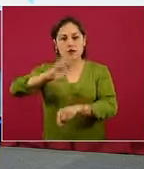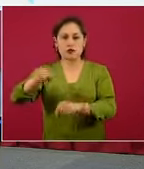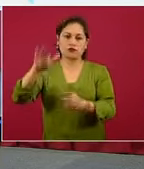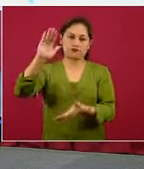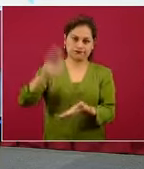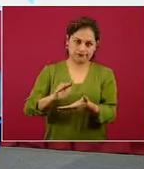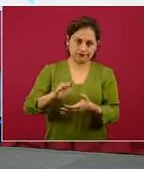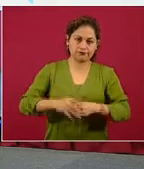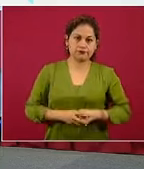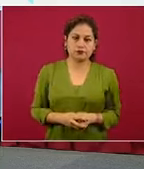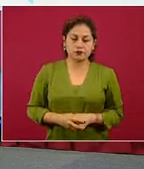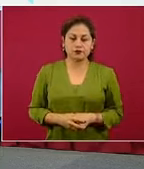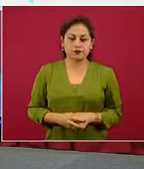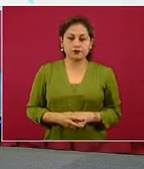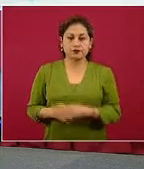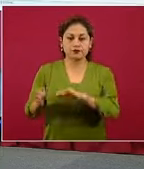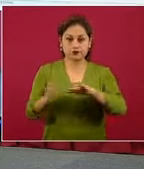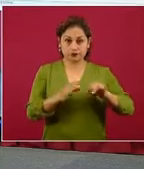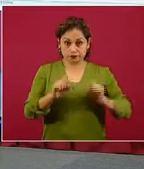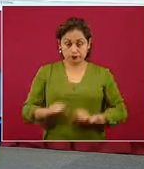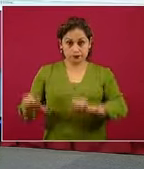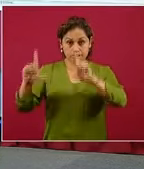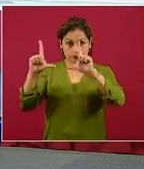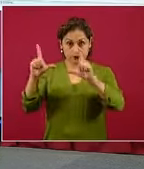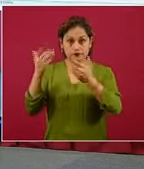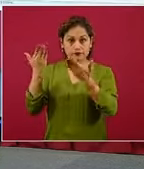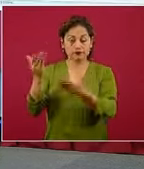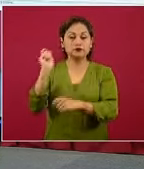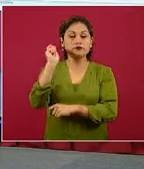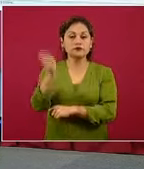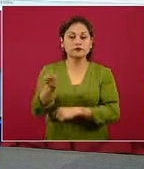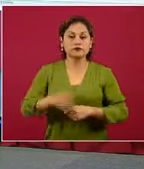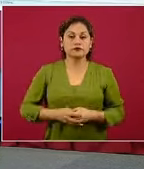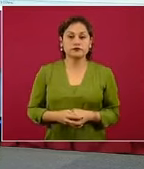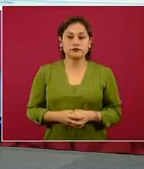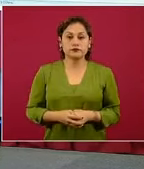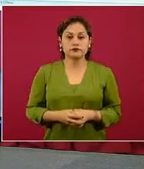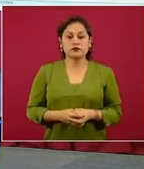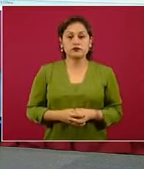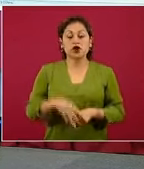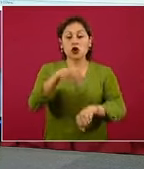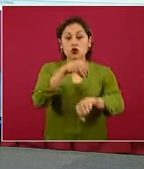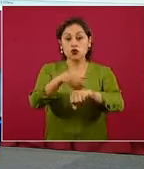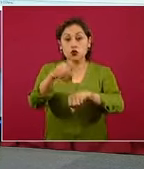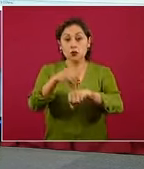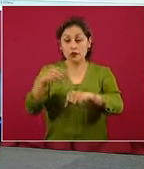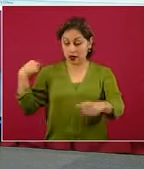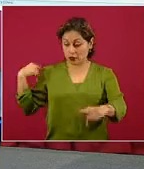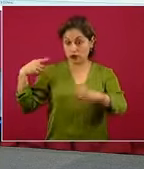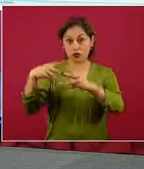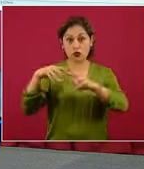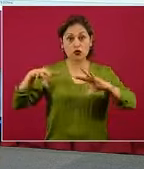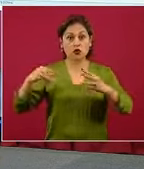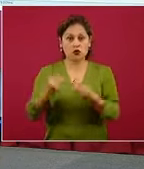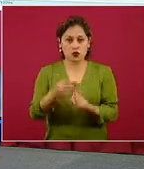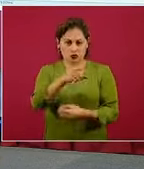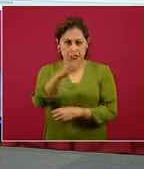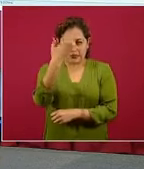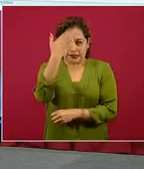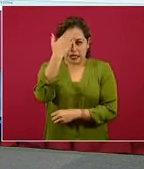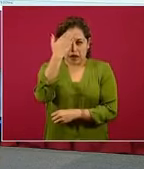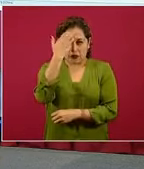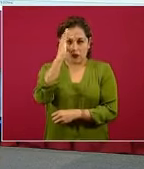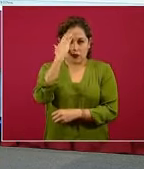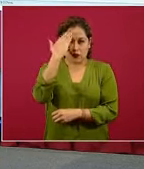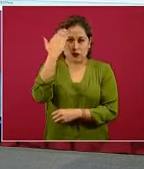Veamos la siguiente diapositiva. Vamos a actualizar los datos para el día de hoy en esta gráfica que ya todos